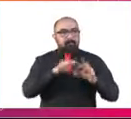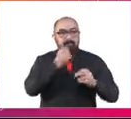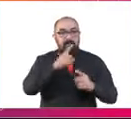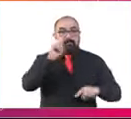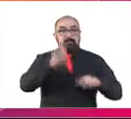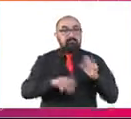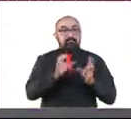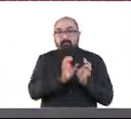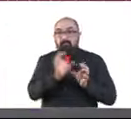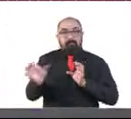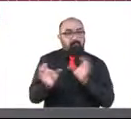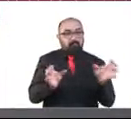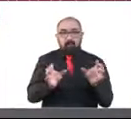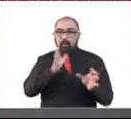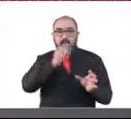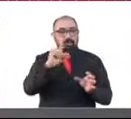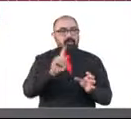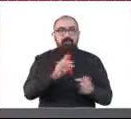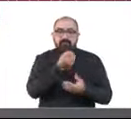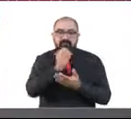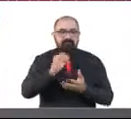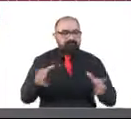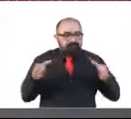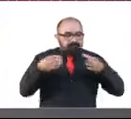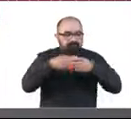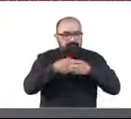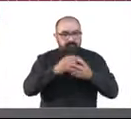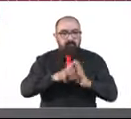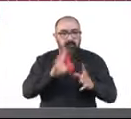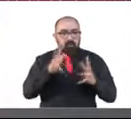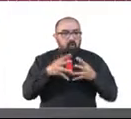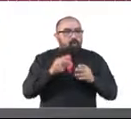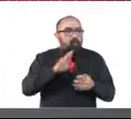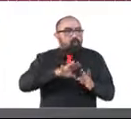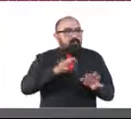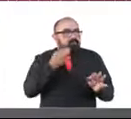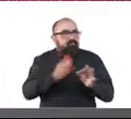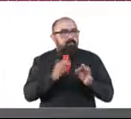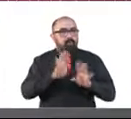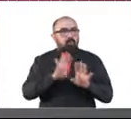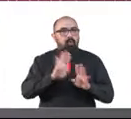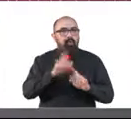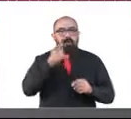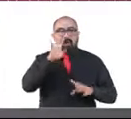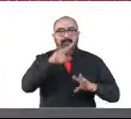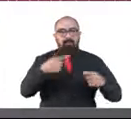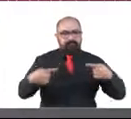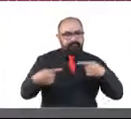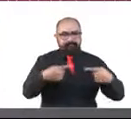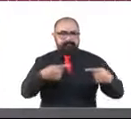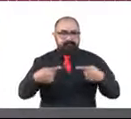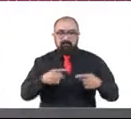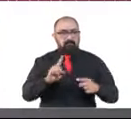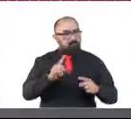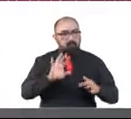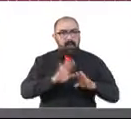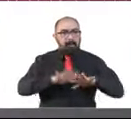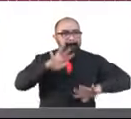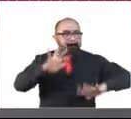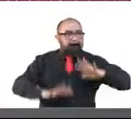pueden disasociar. Entonces estos son como los dos grandes paradigmas que incluso a veces están contrapuestos pero en que incluso se